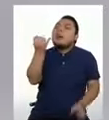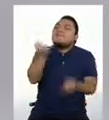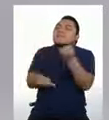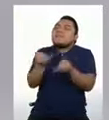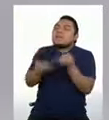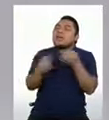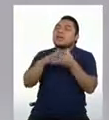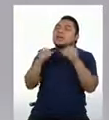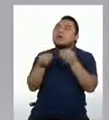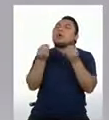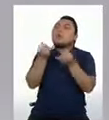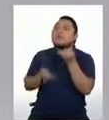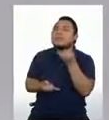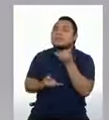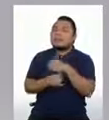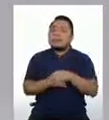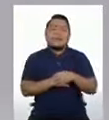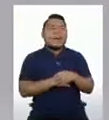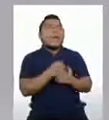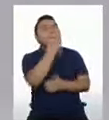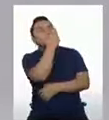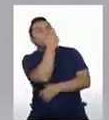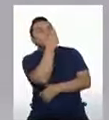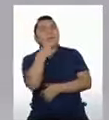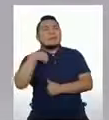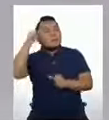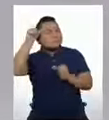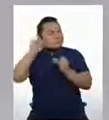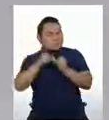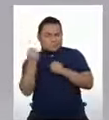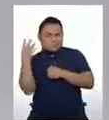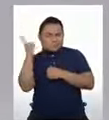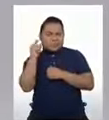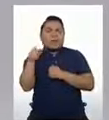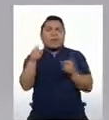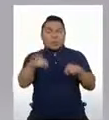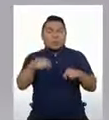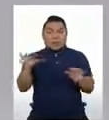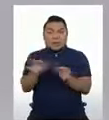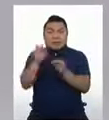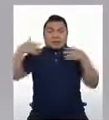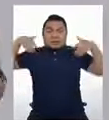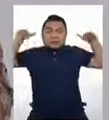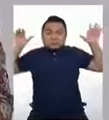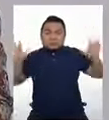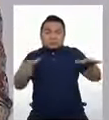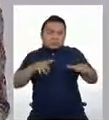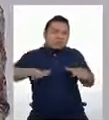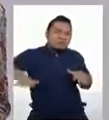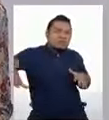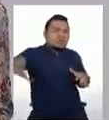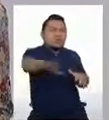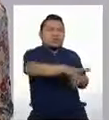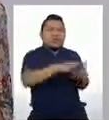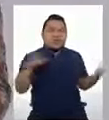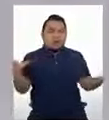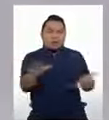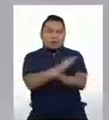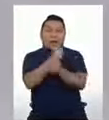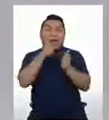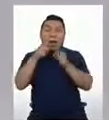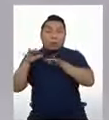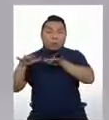este mito? Bueno, lo que recuerdo es que cuando el espíritu guardián está a punto de arrasar con la casa del